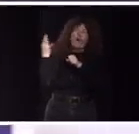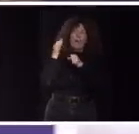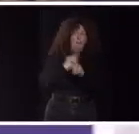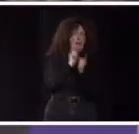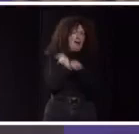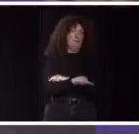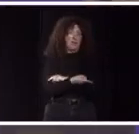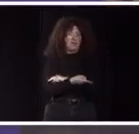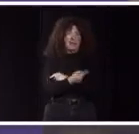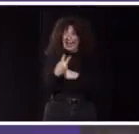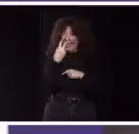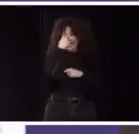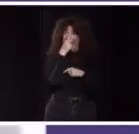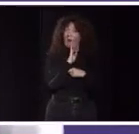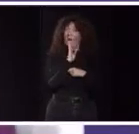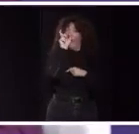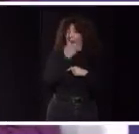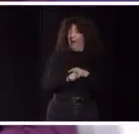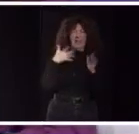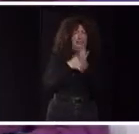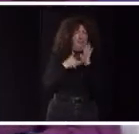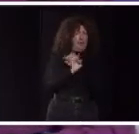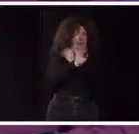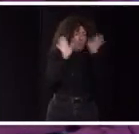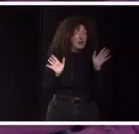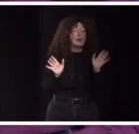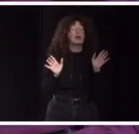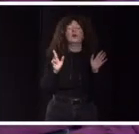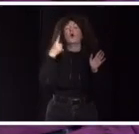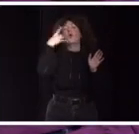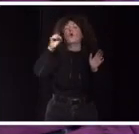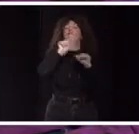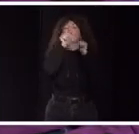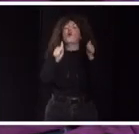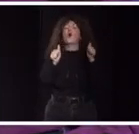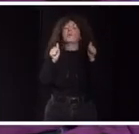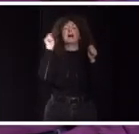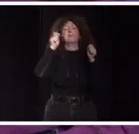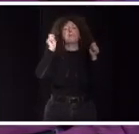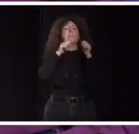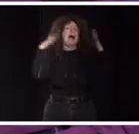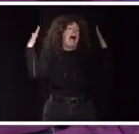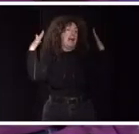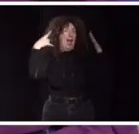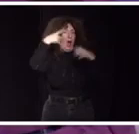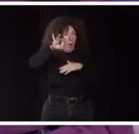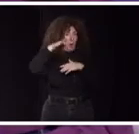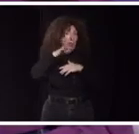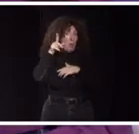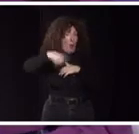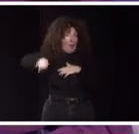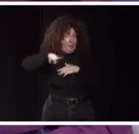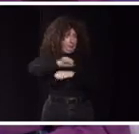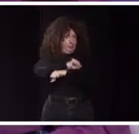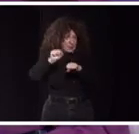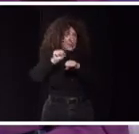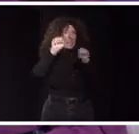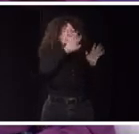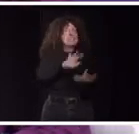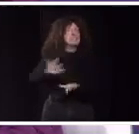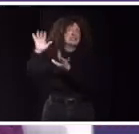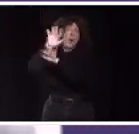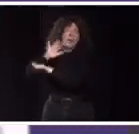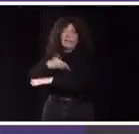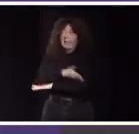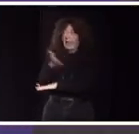explicaba muy bien. La única fórmula mágica que se les ha ocurrido, como no son capaces de convencer a los sectores